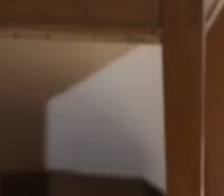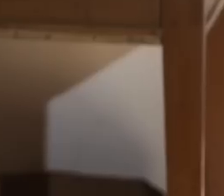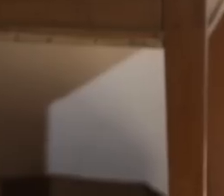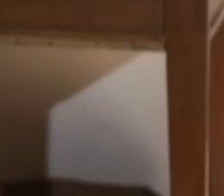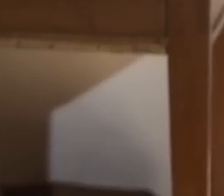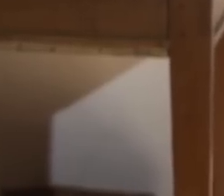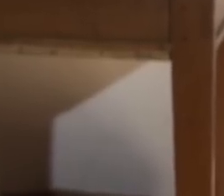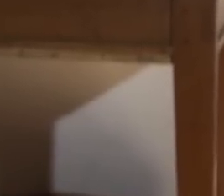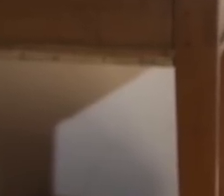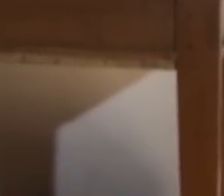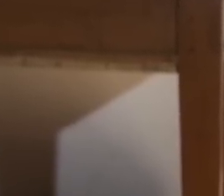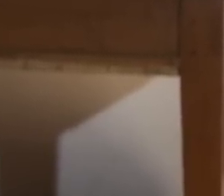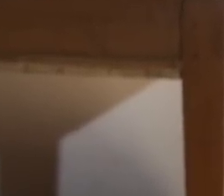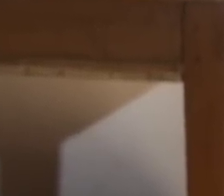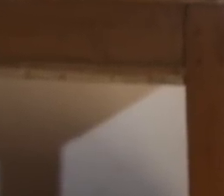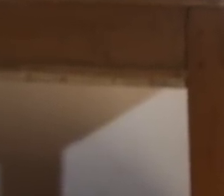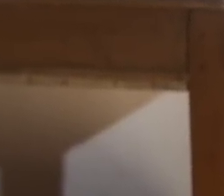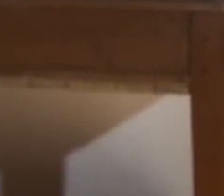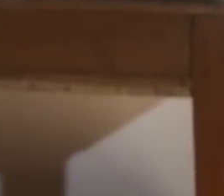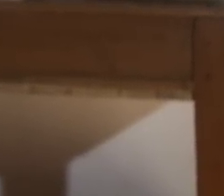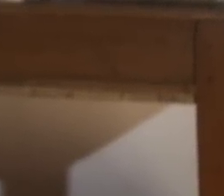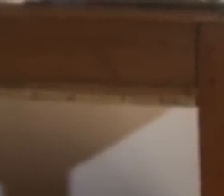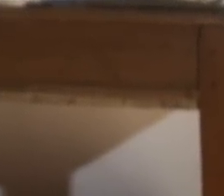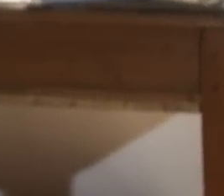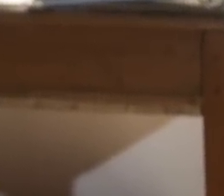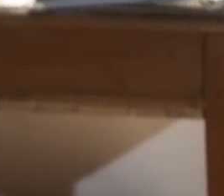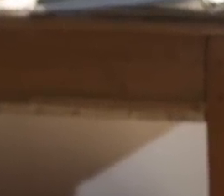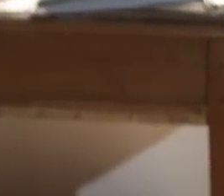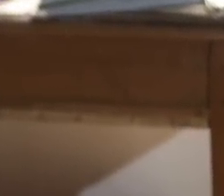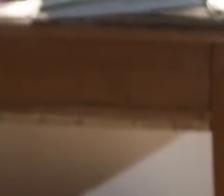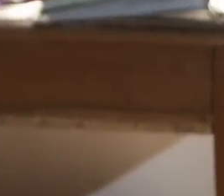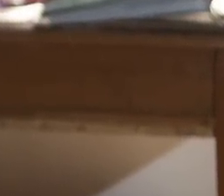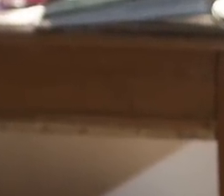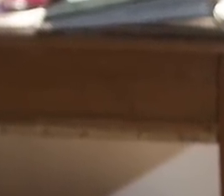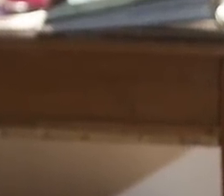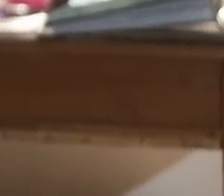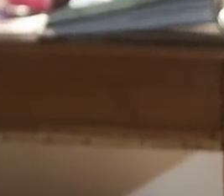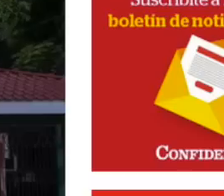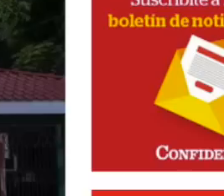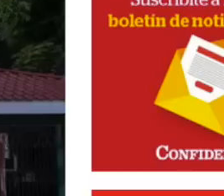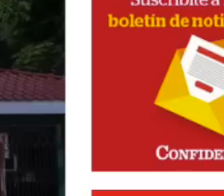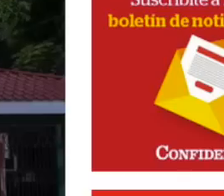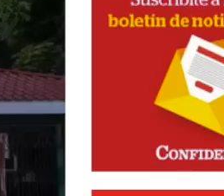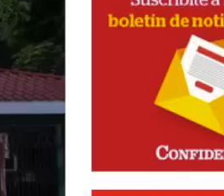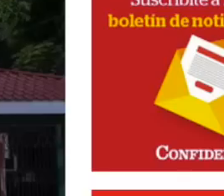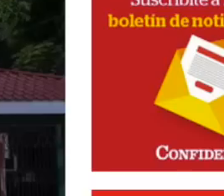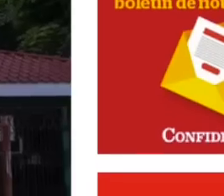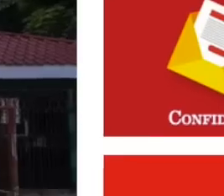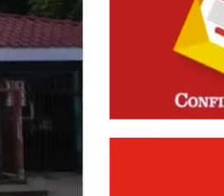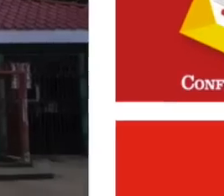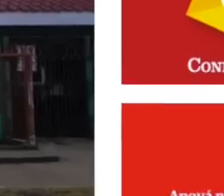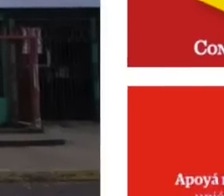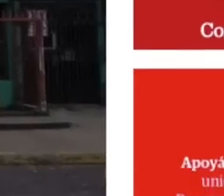La exministra de Salud y opositora al gobierno de Ortega Murillo, Dora María Téllez, dijo en días pasados a